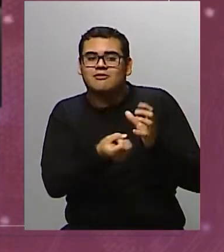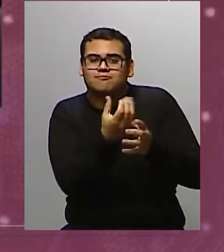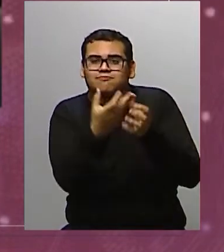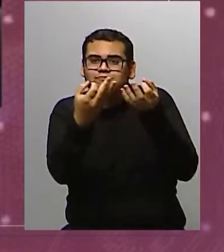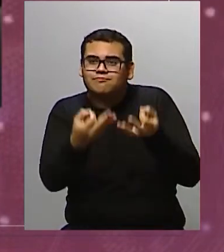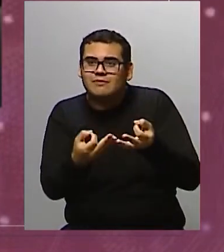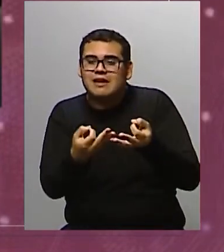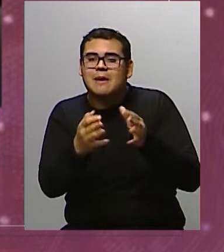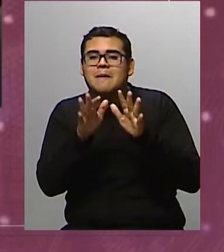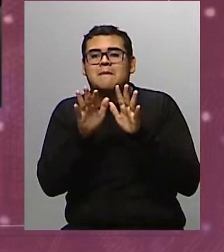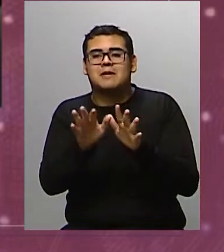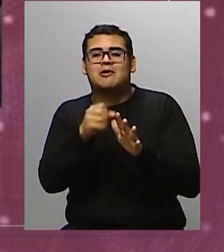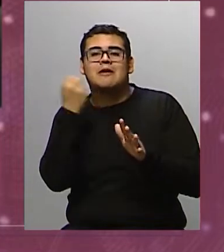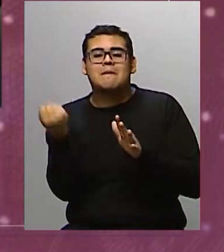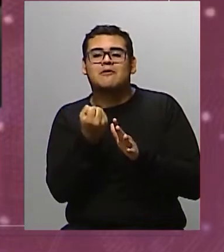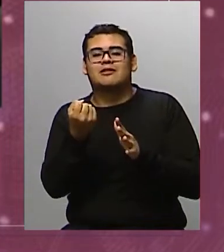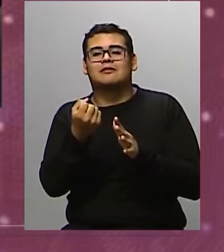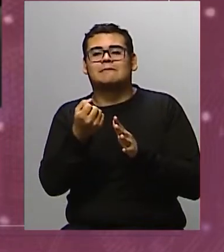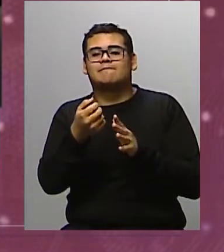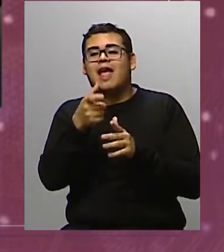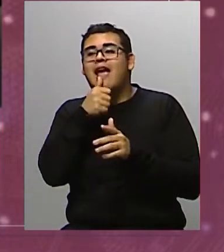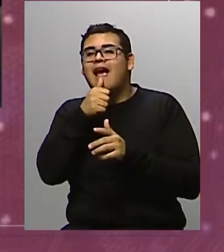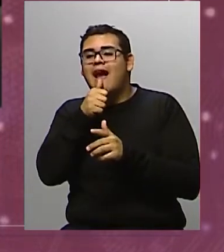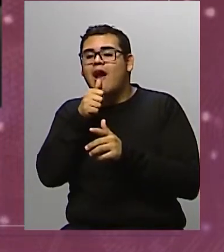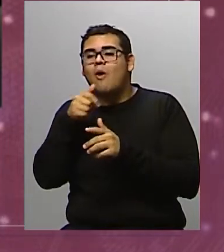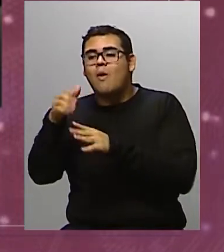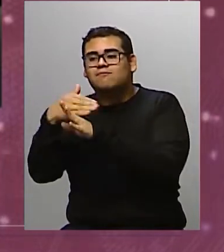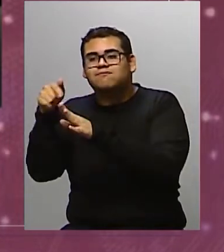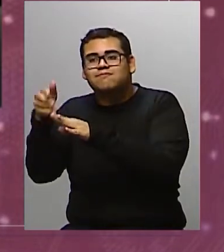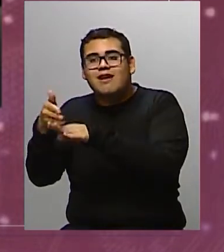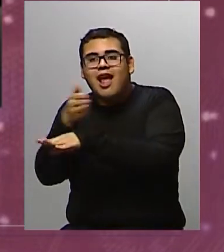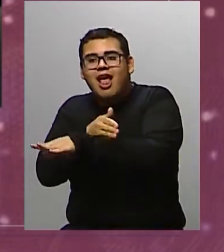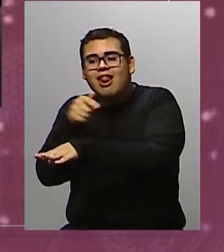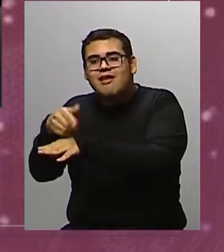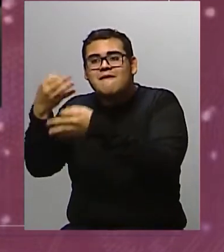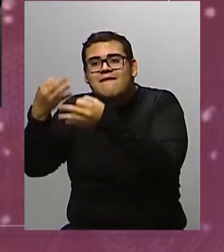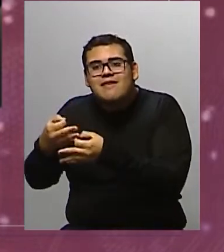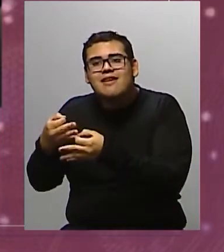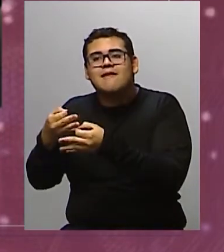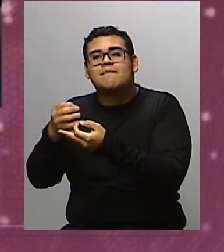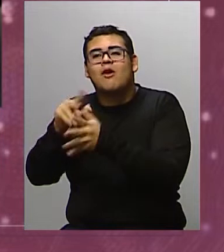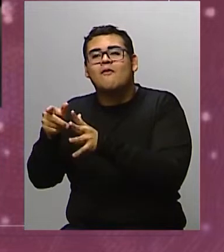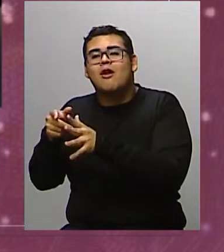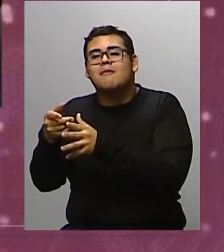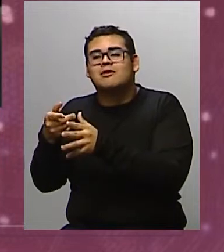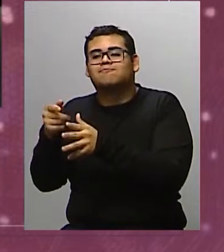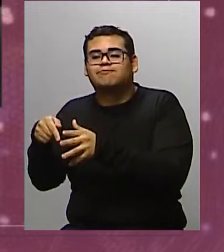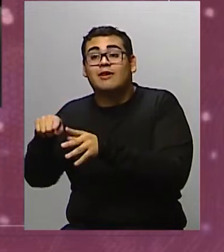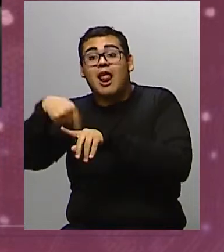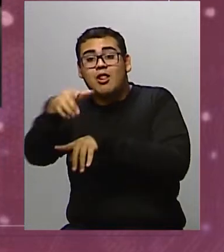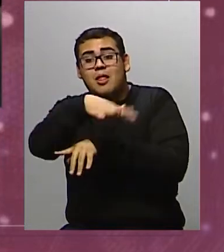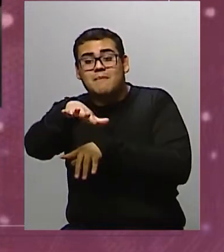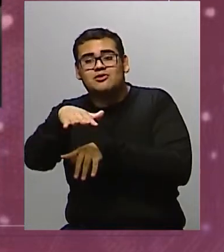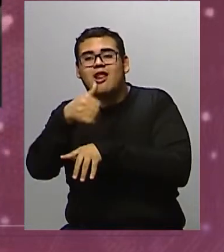condiciones de utilización de ese recurso para que el resto de los que también tienen que recibir agua no dejen de hacerlo,